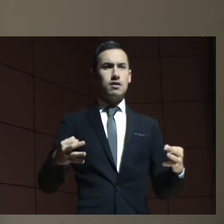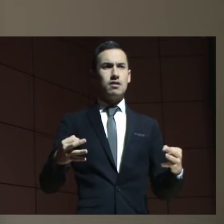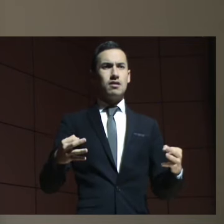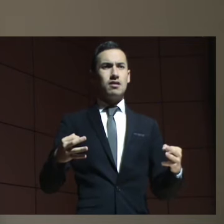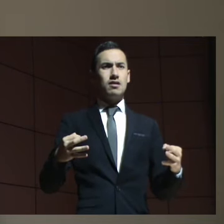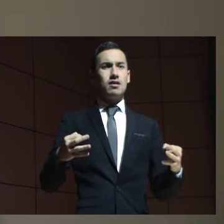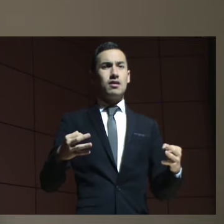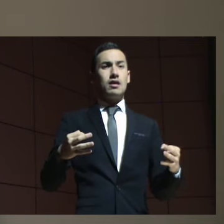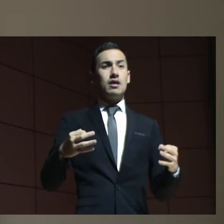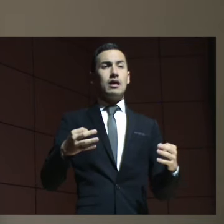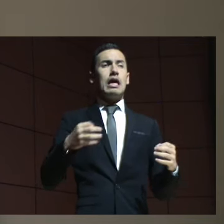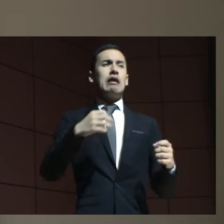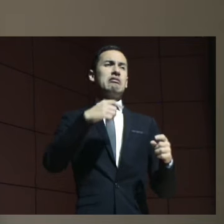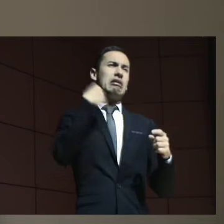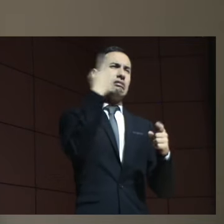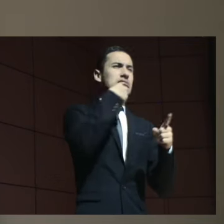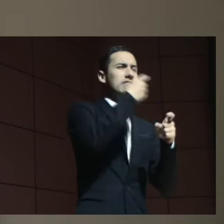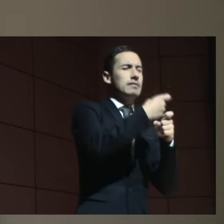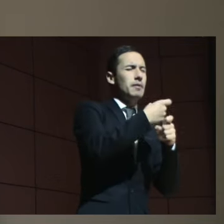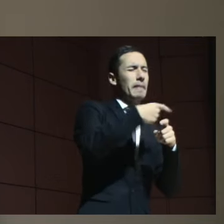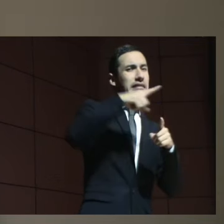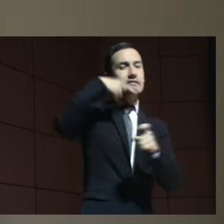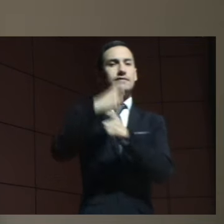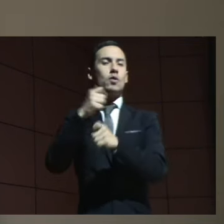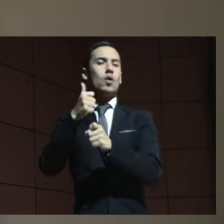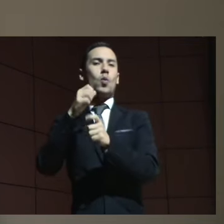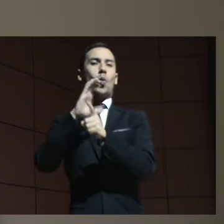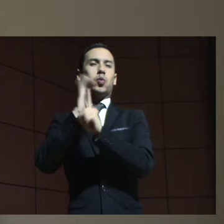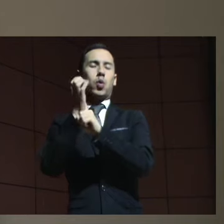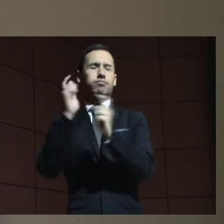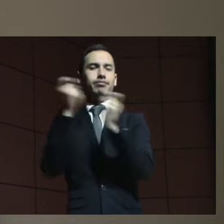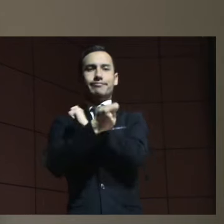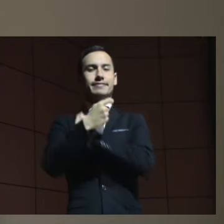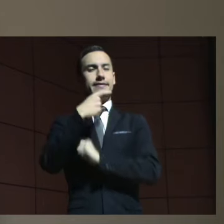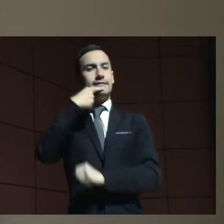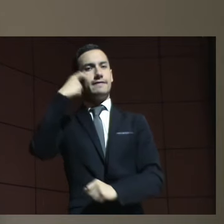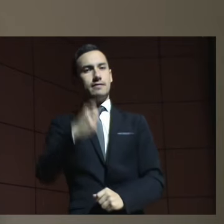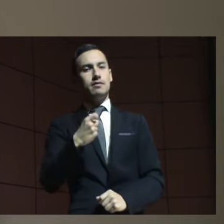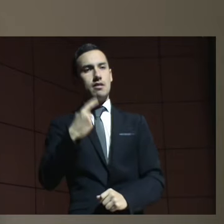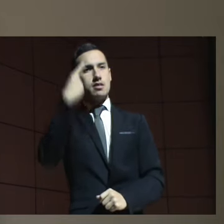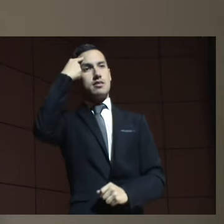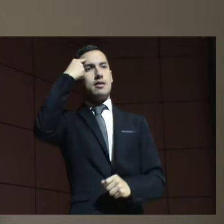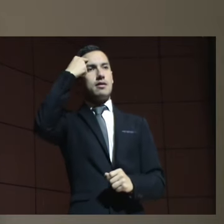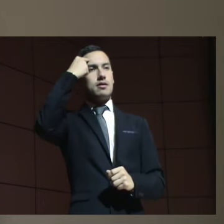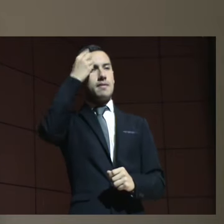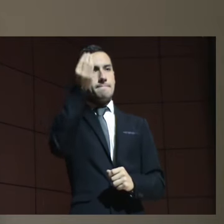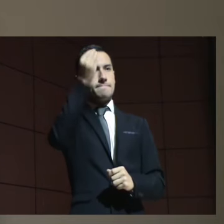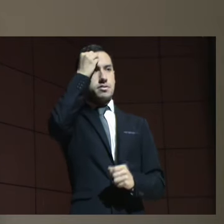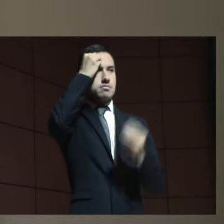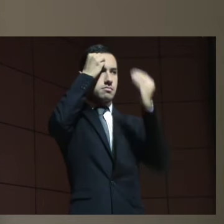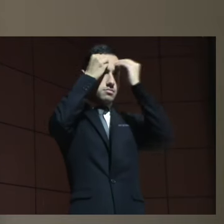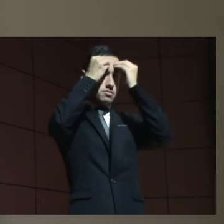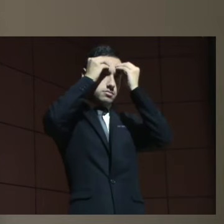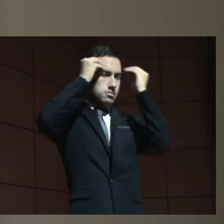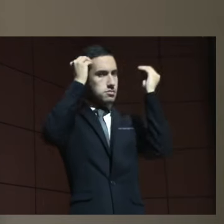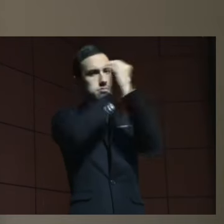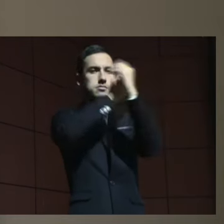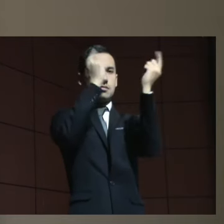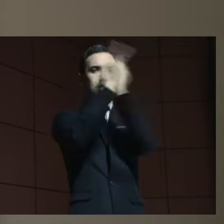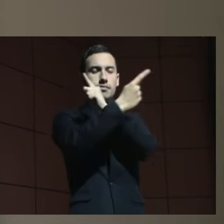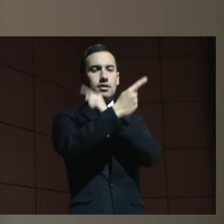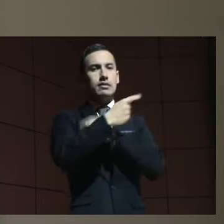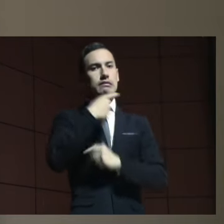pocas cosas son tan difíciles como el cambio cultural, como la transformación